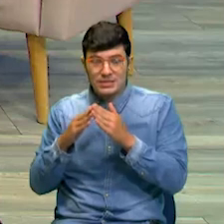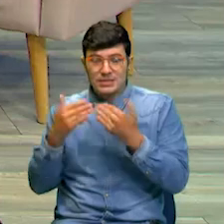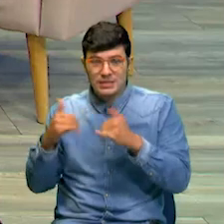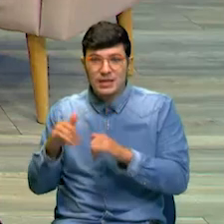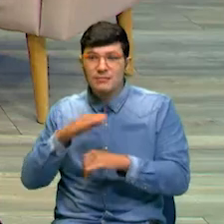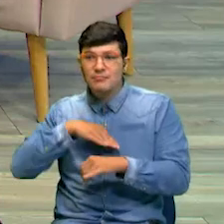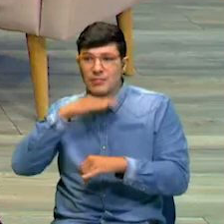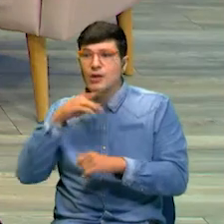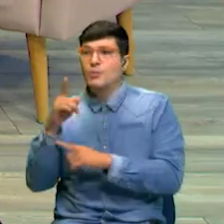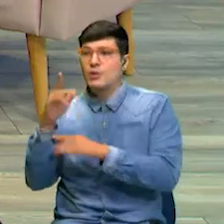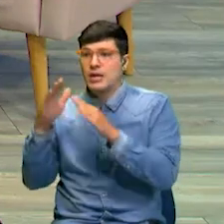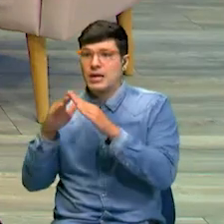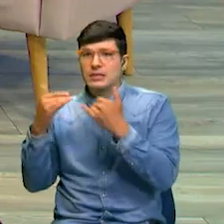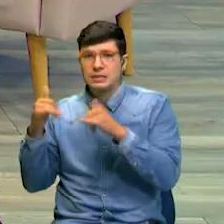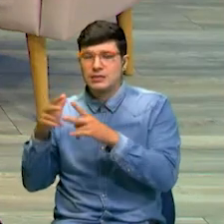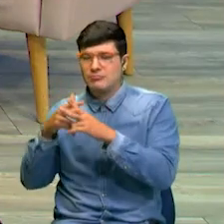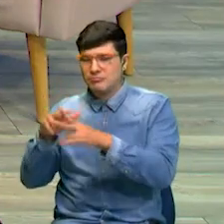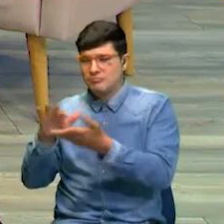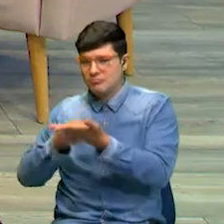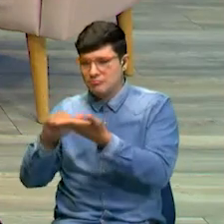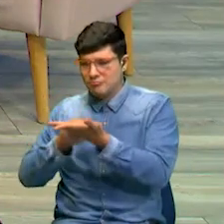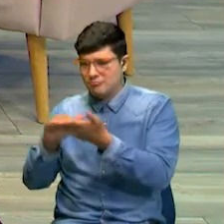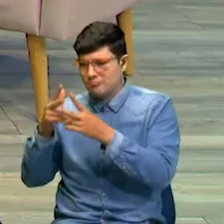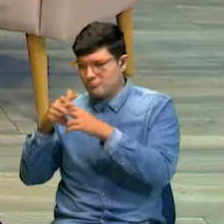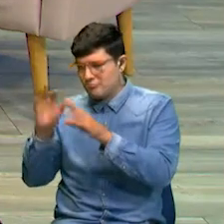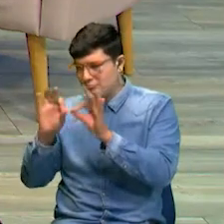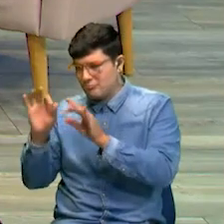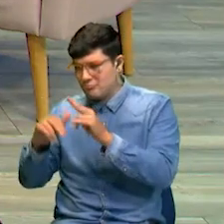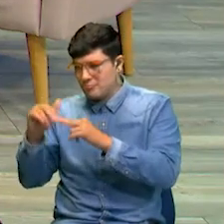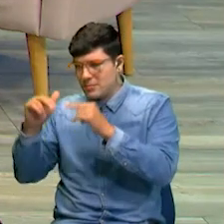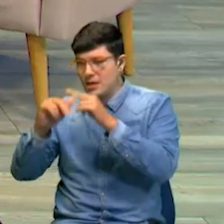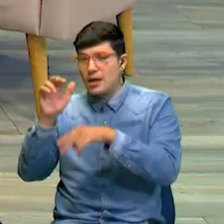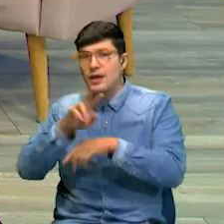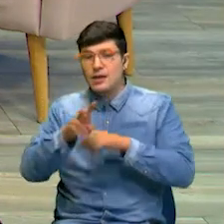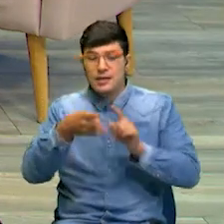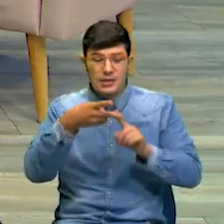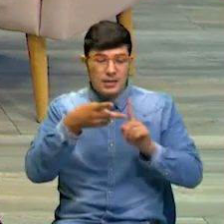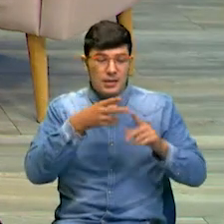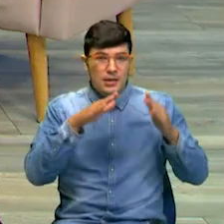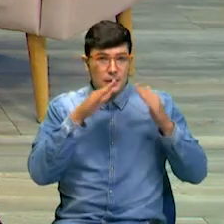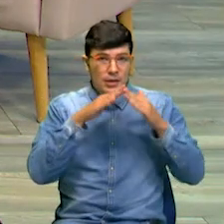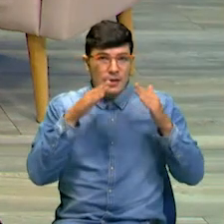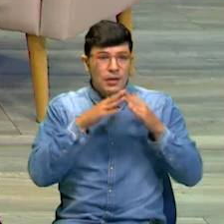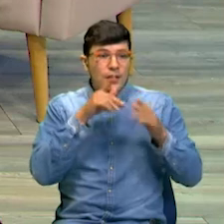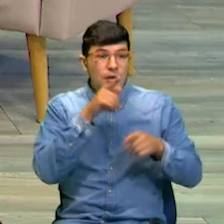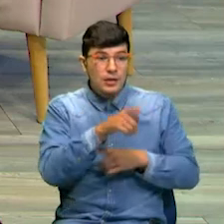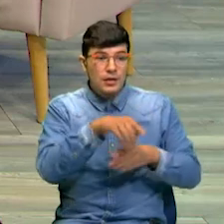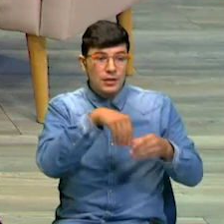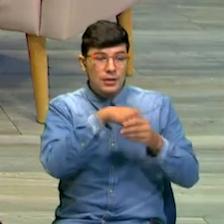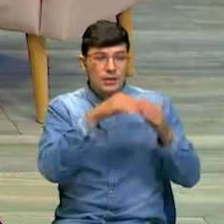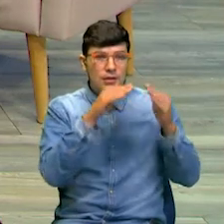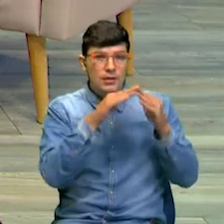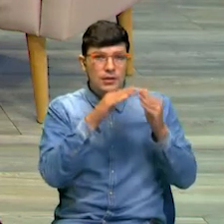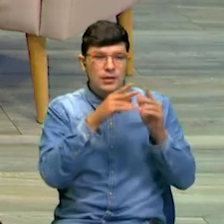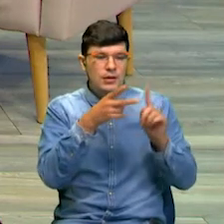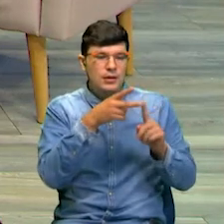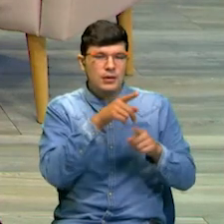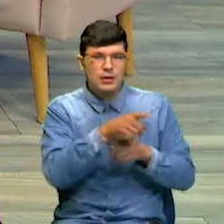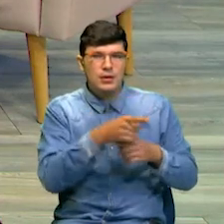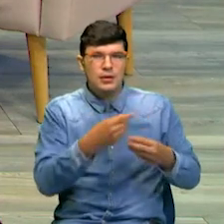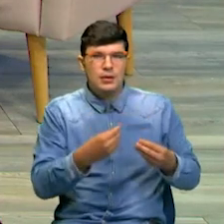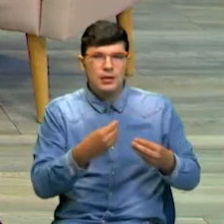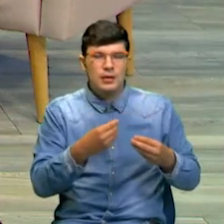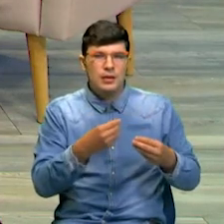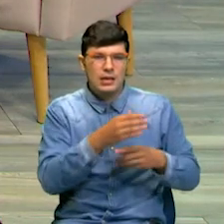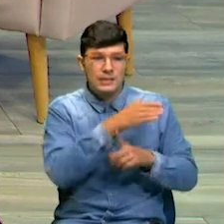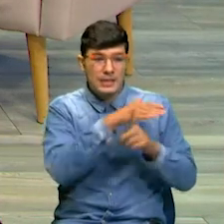con la mitad de los hermanos. Quedó otra casa, que en esa casa quedó la